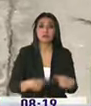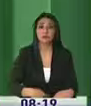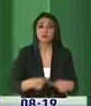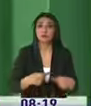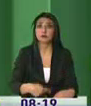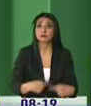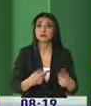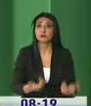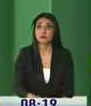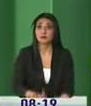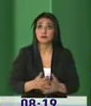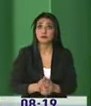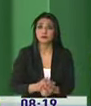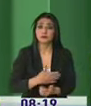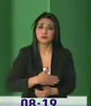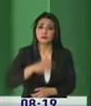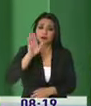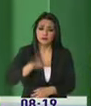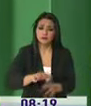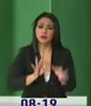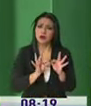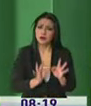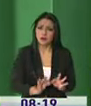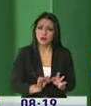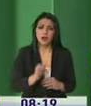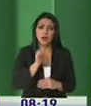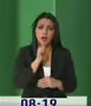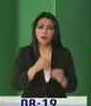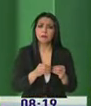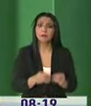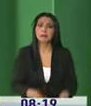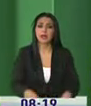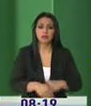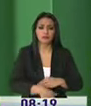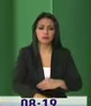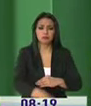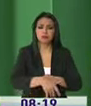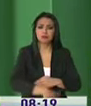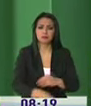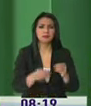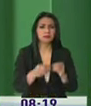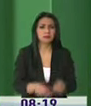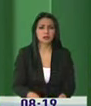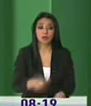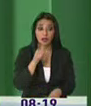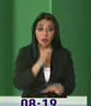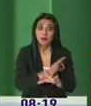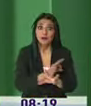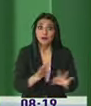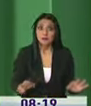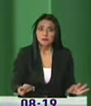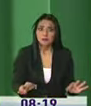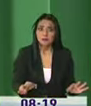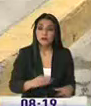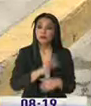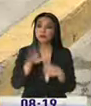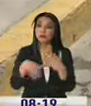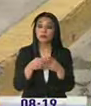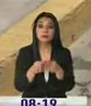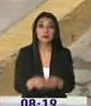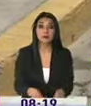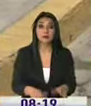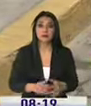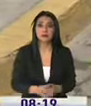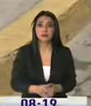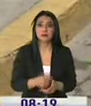y noche. Y por favor vengan a arreglar, porque el agua está desperdiciándose. El agua limpia a todos nos perjudica.